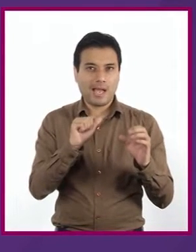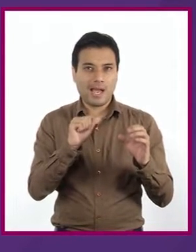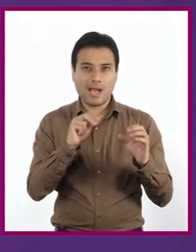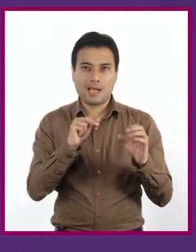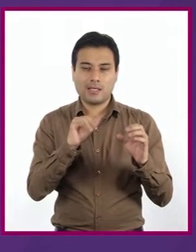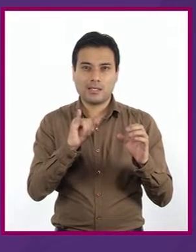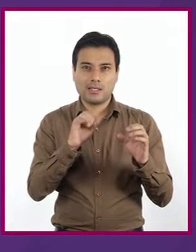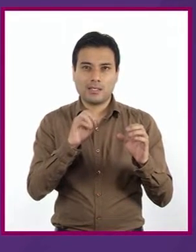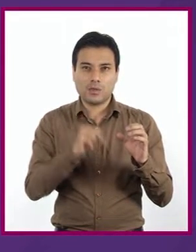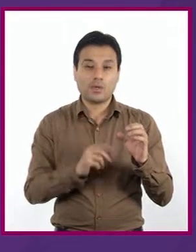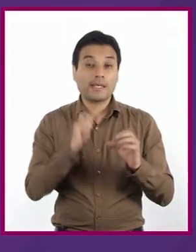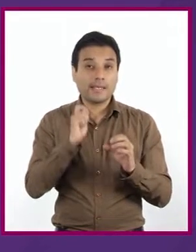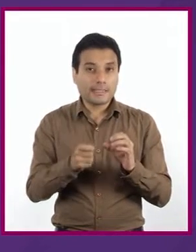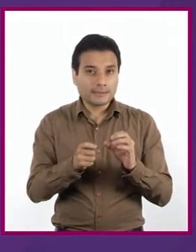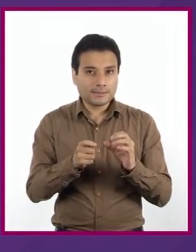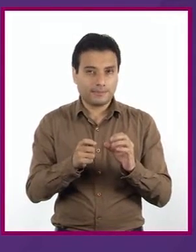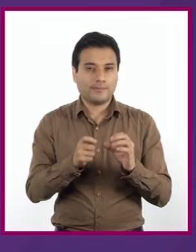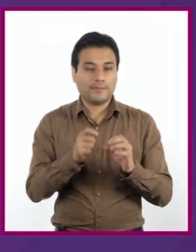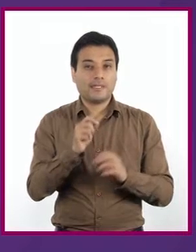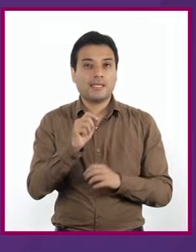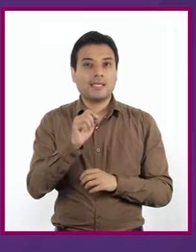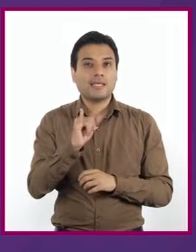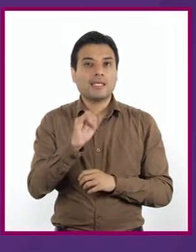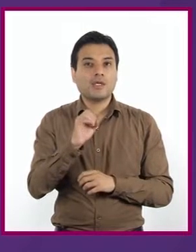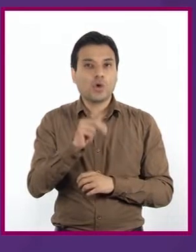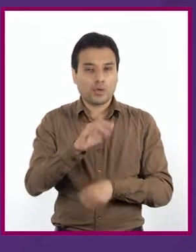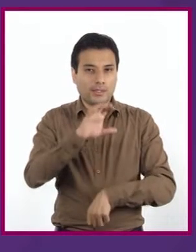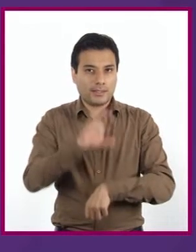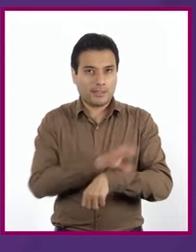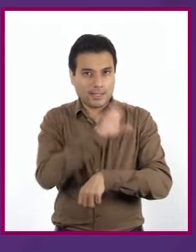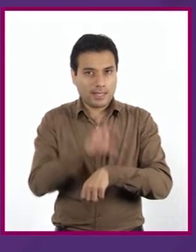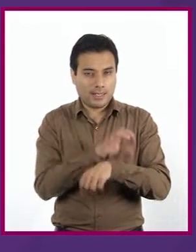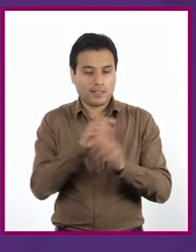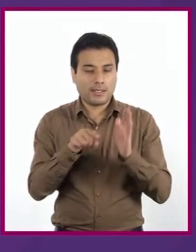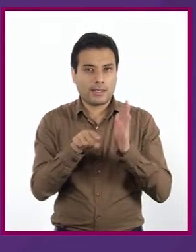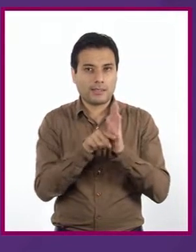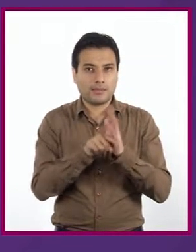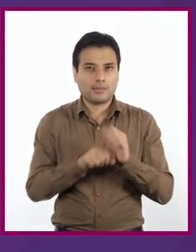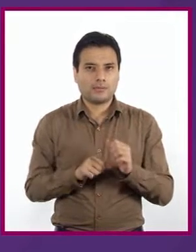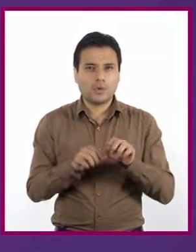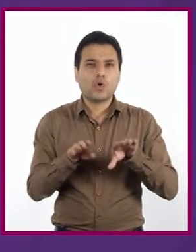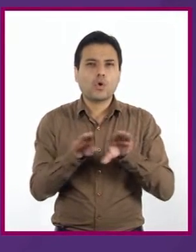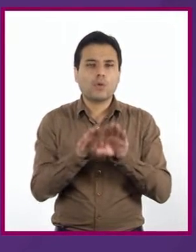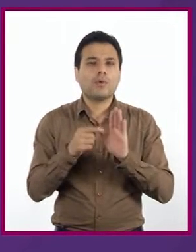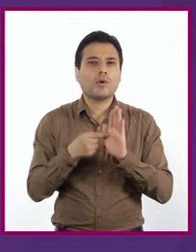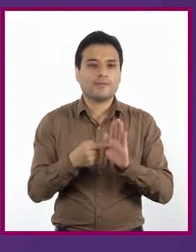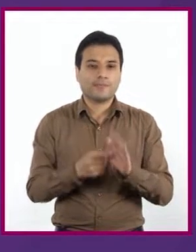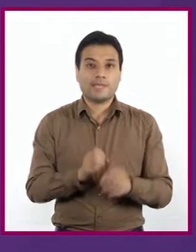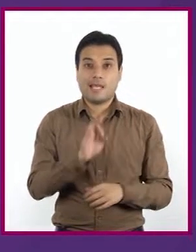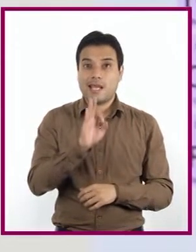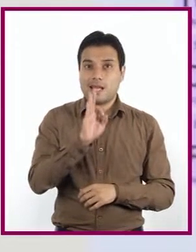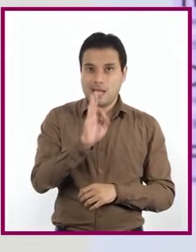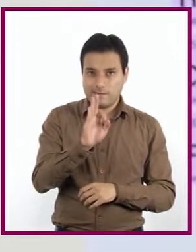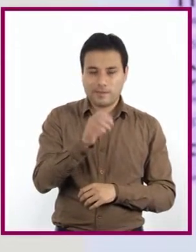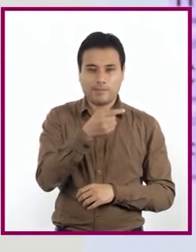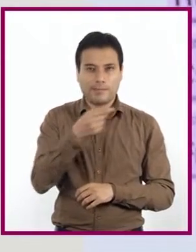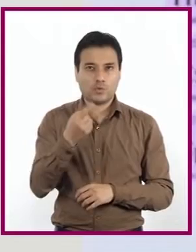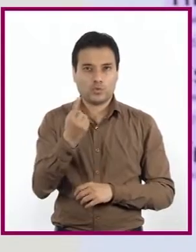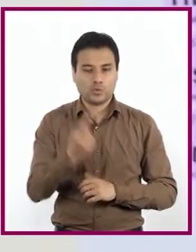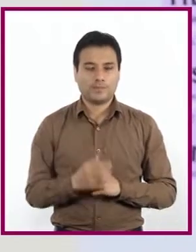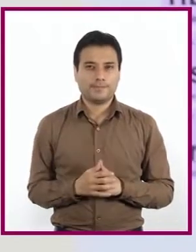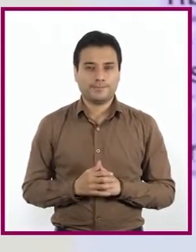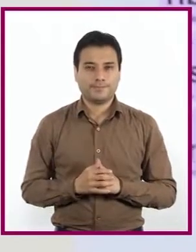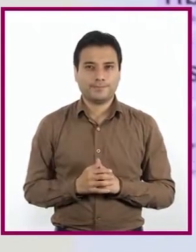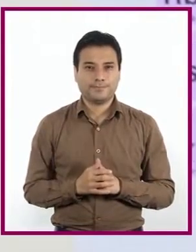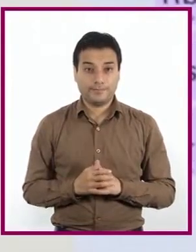es un ion con carga eléctrica negativa, y se representa así, F-1. Cuando